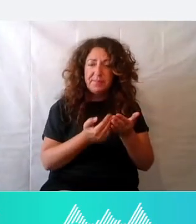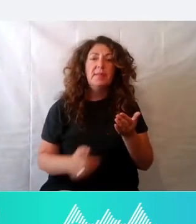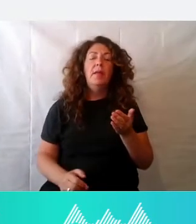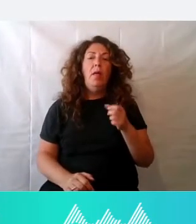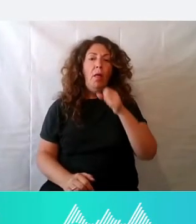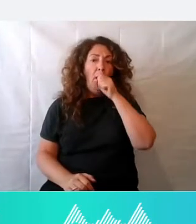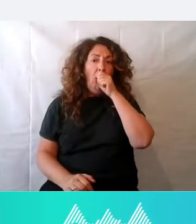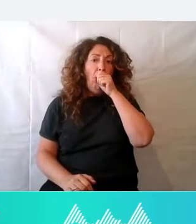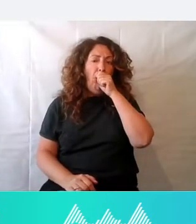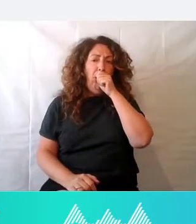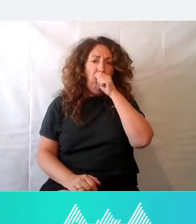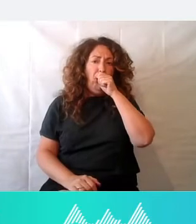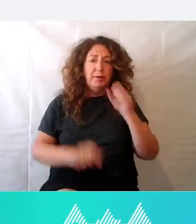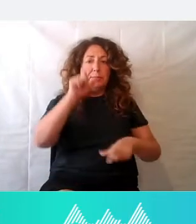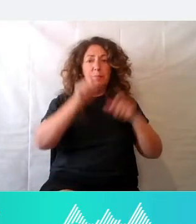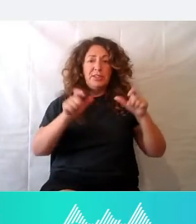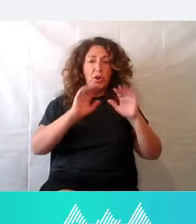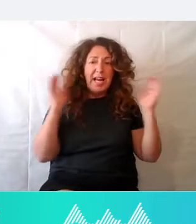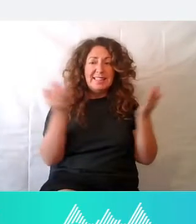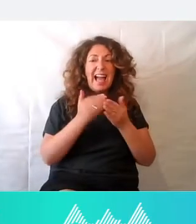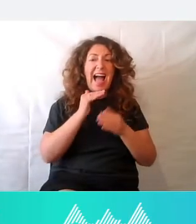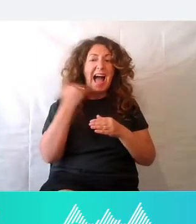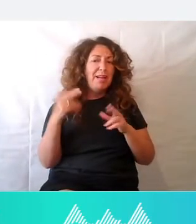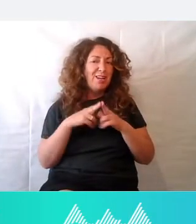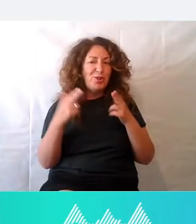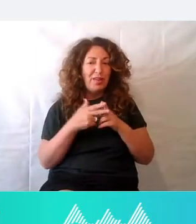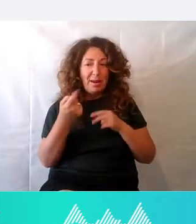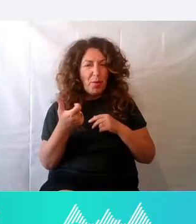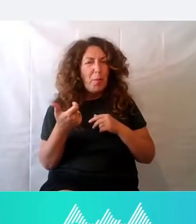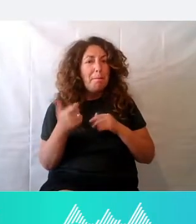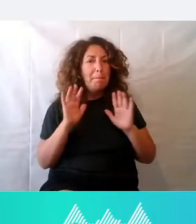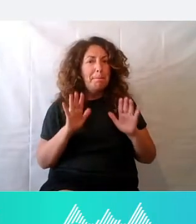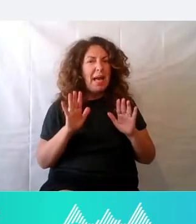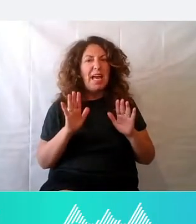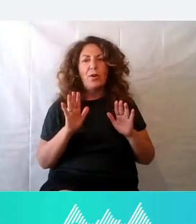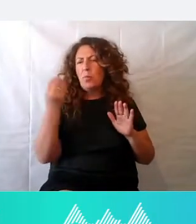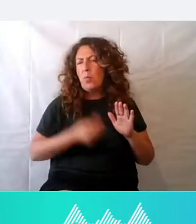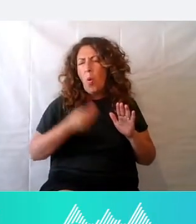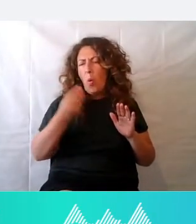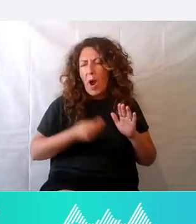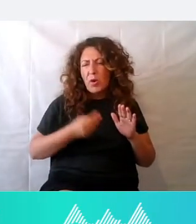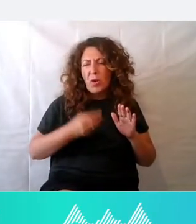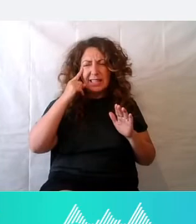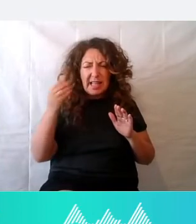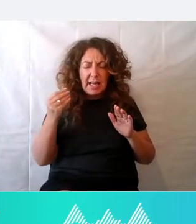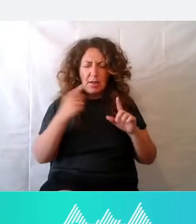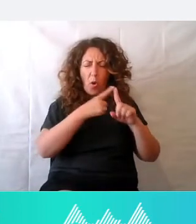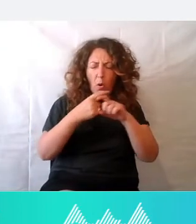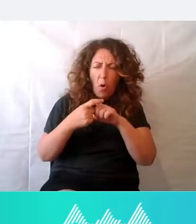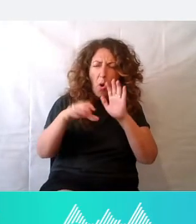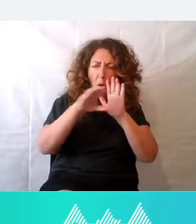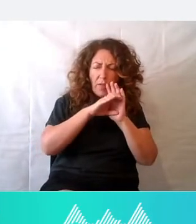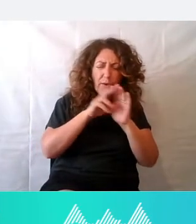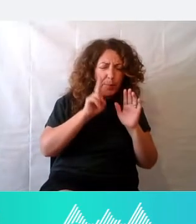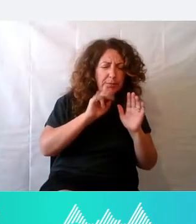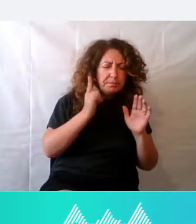personas con pocas habilidades sociales pero son tremendamente buenos a la hora de analizar código detectar errores en el código